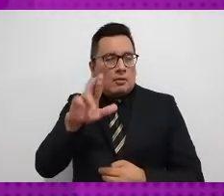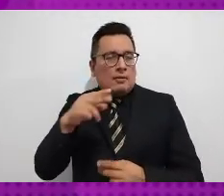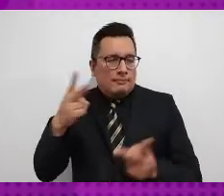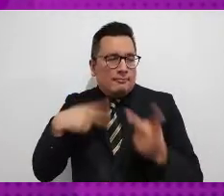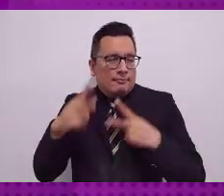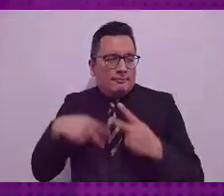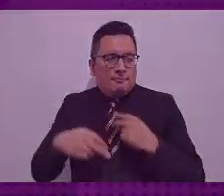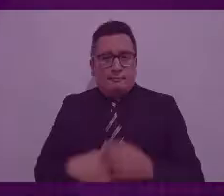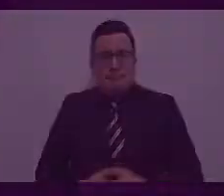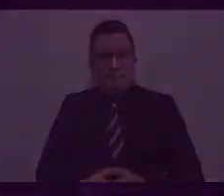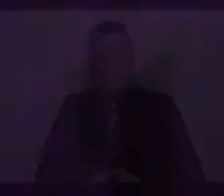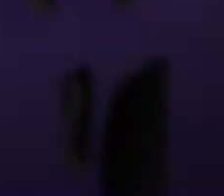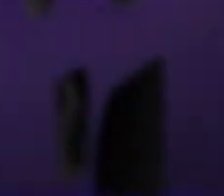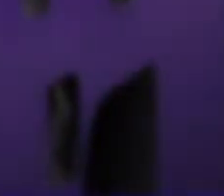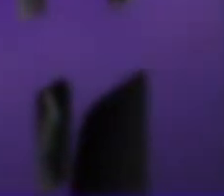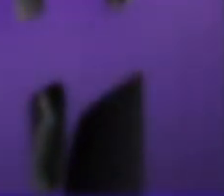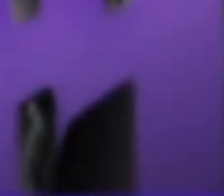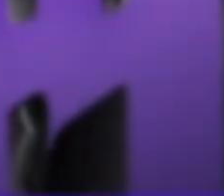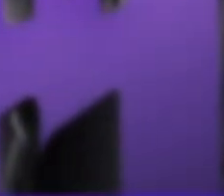Está usted en la urna.